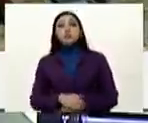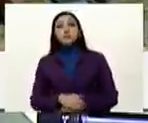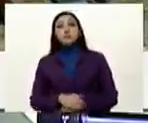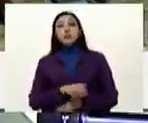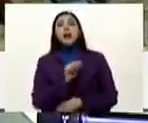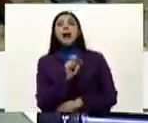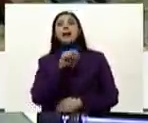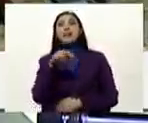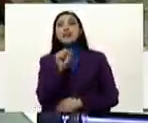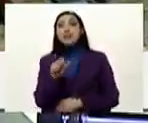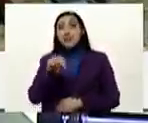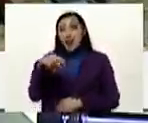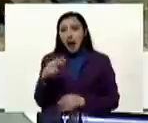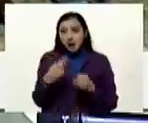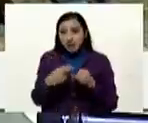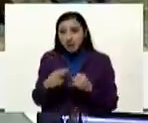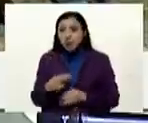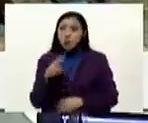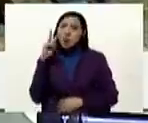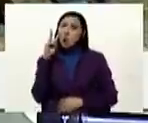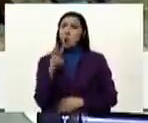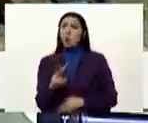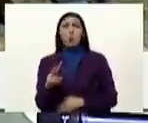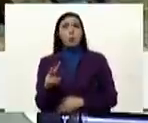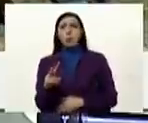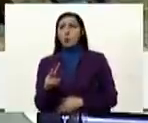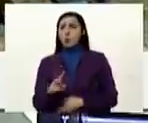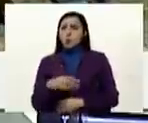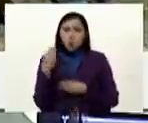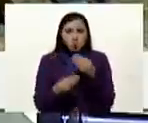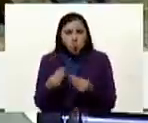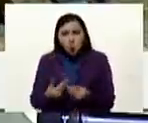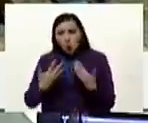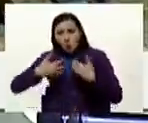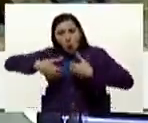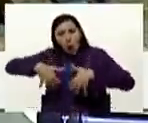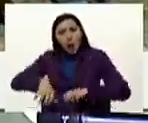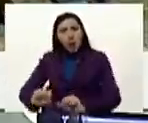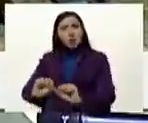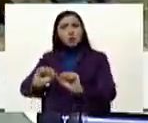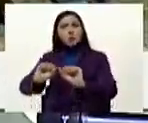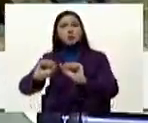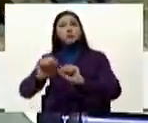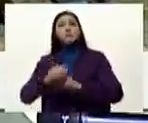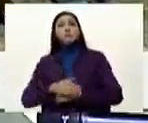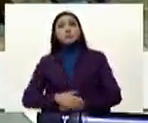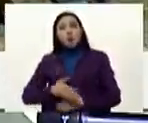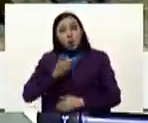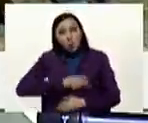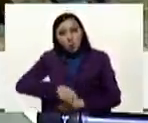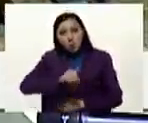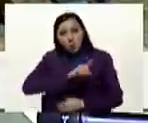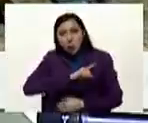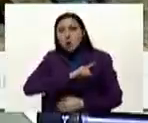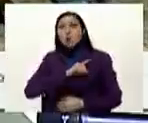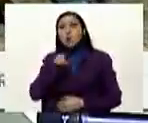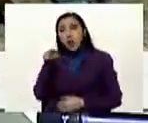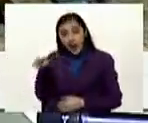Aznar no quiere ver cómo el colonialismo español que él